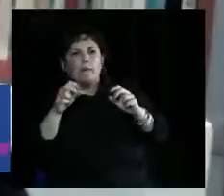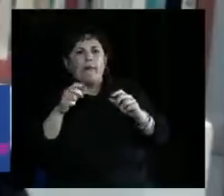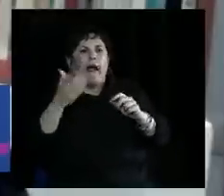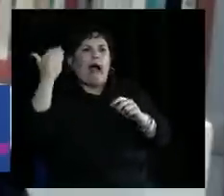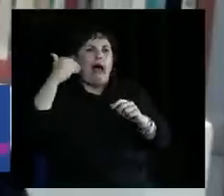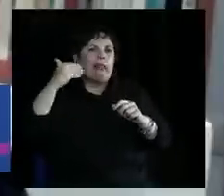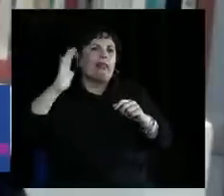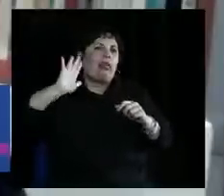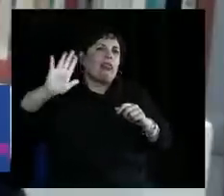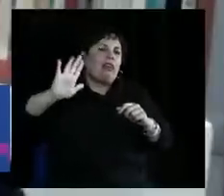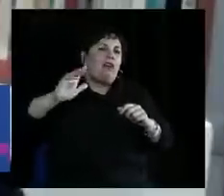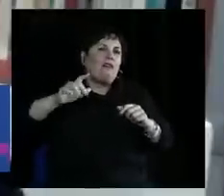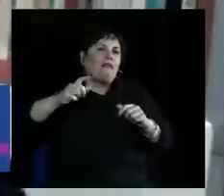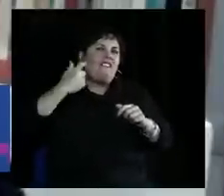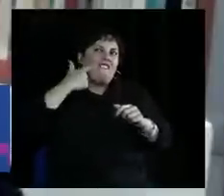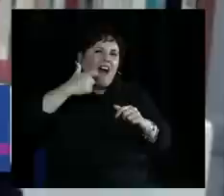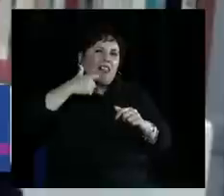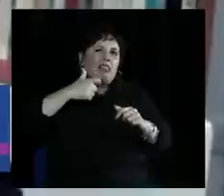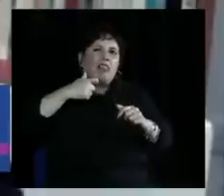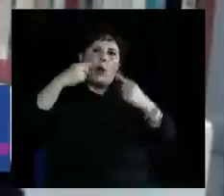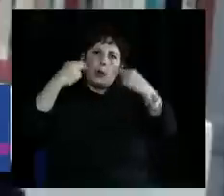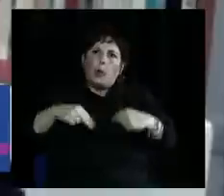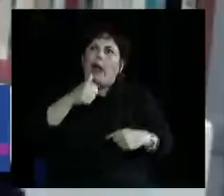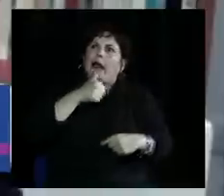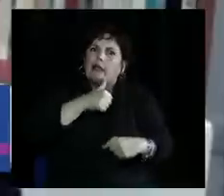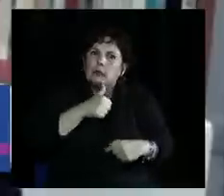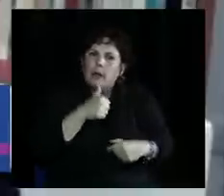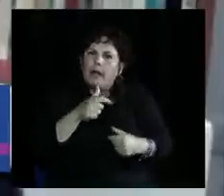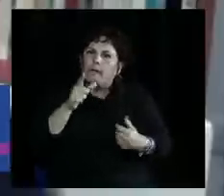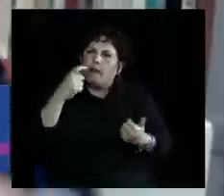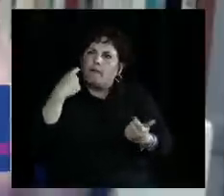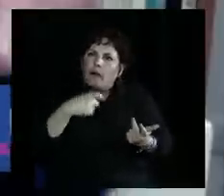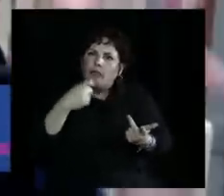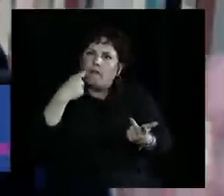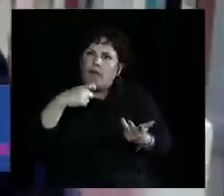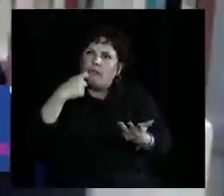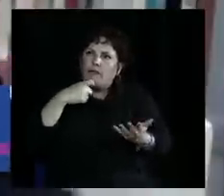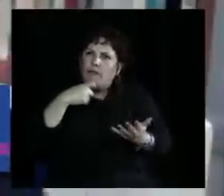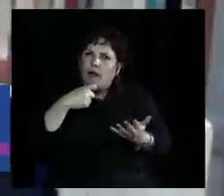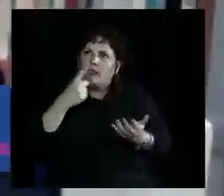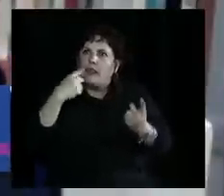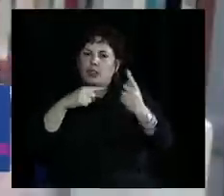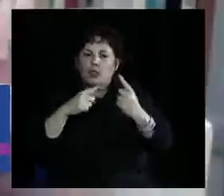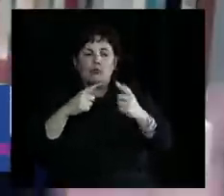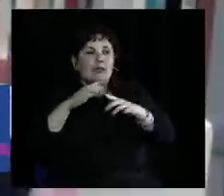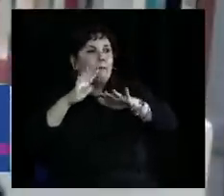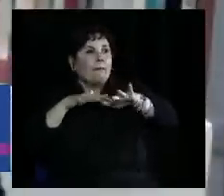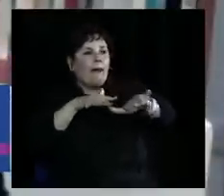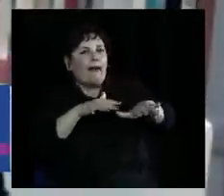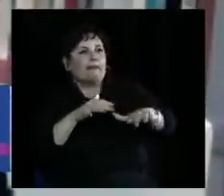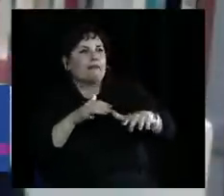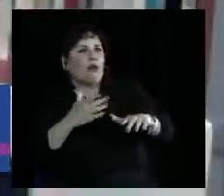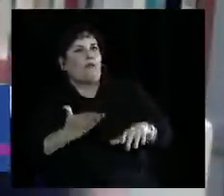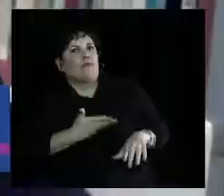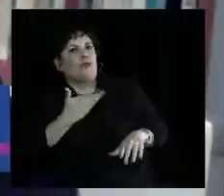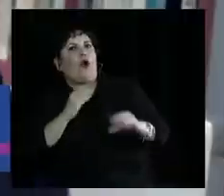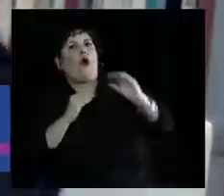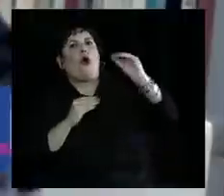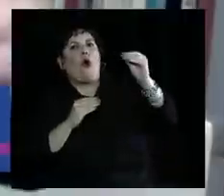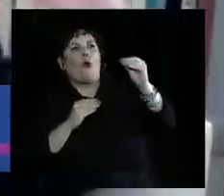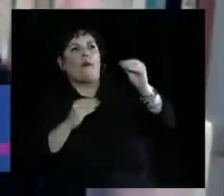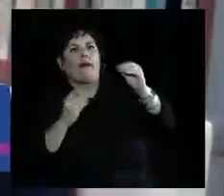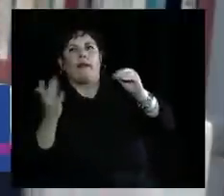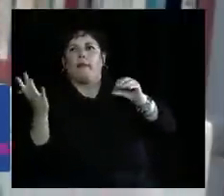ido postergando, que nunca se han resuelto, y entonces a la marcha o a la movilización de los jóvenes